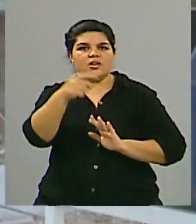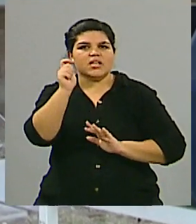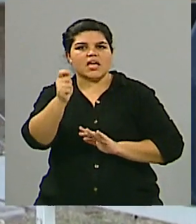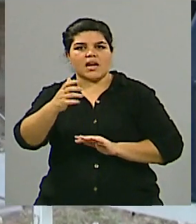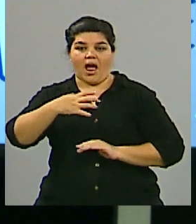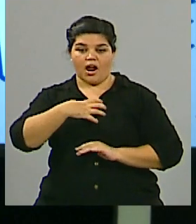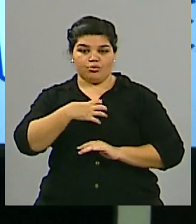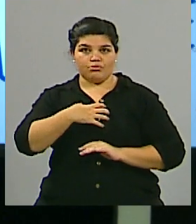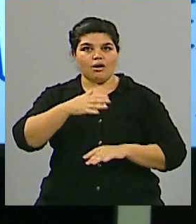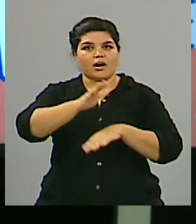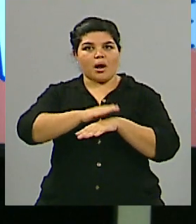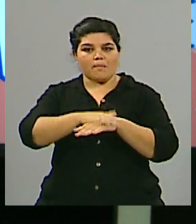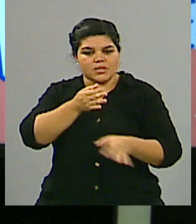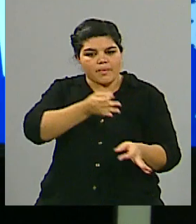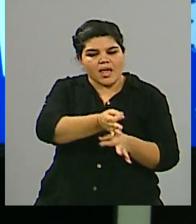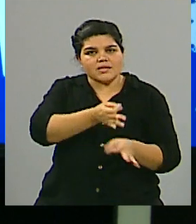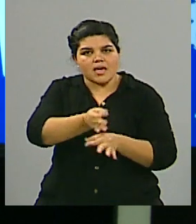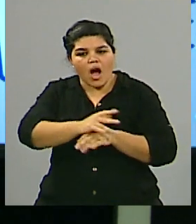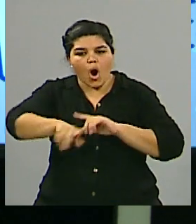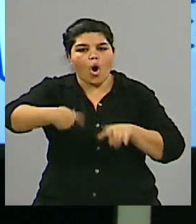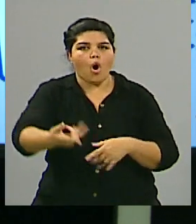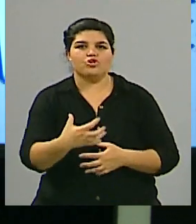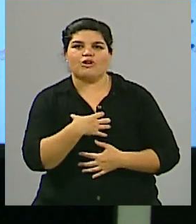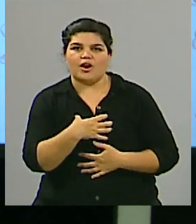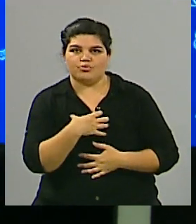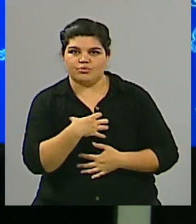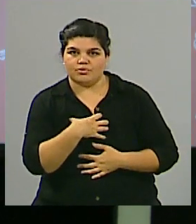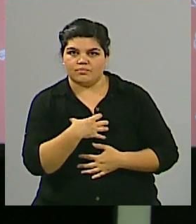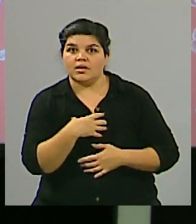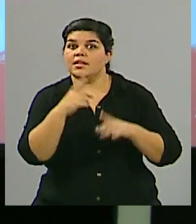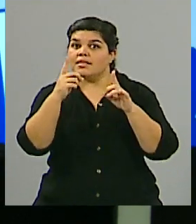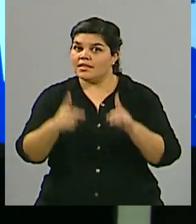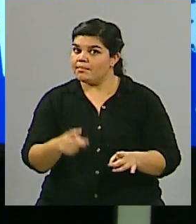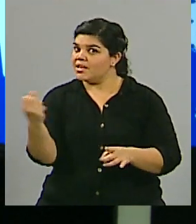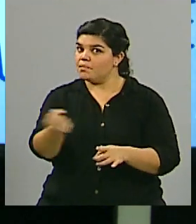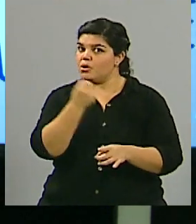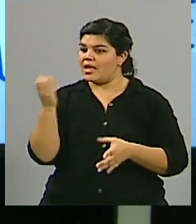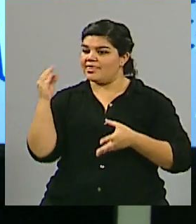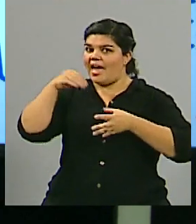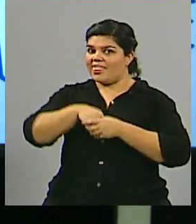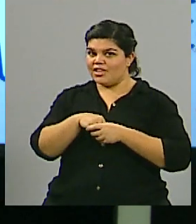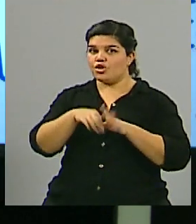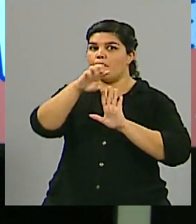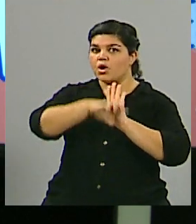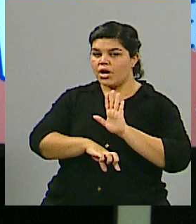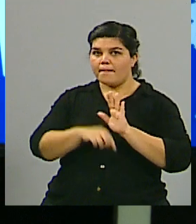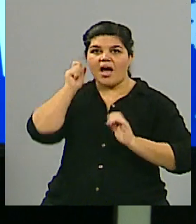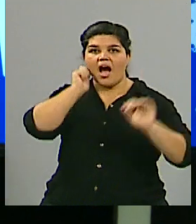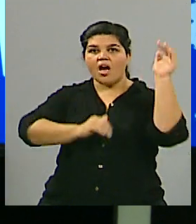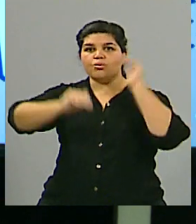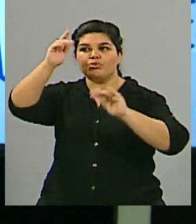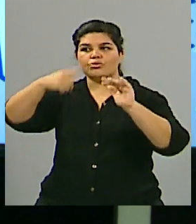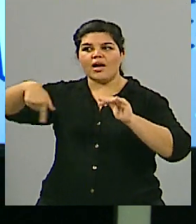jóvenes. Pero también tenemos una formación de los adultos que trabajan allí. Claro. Por ejemplo, algo muy